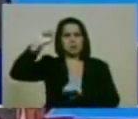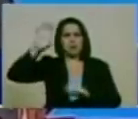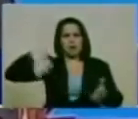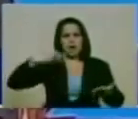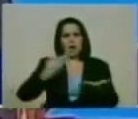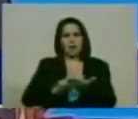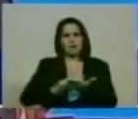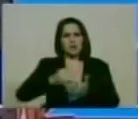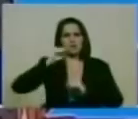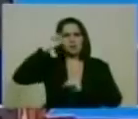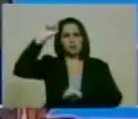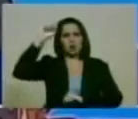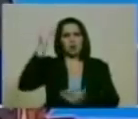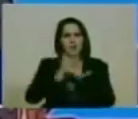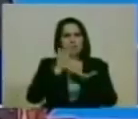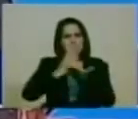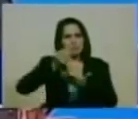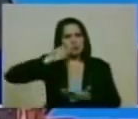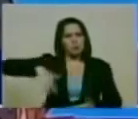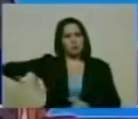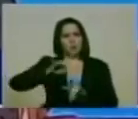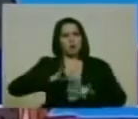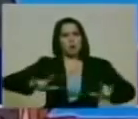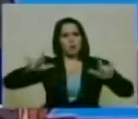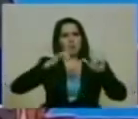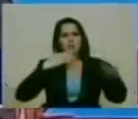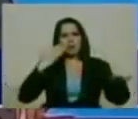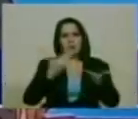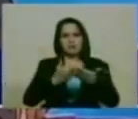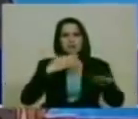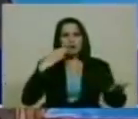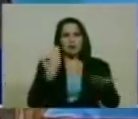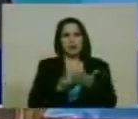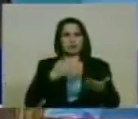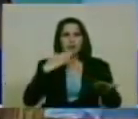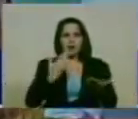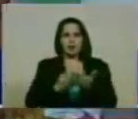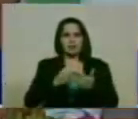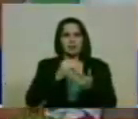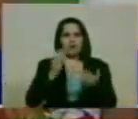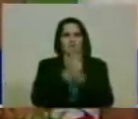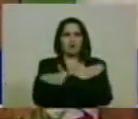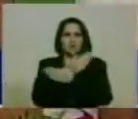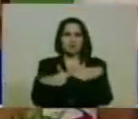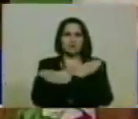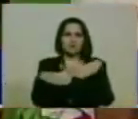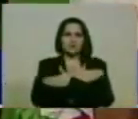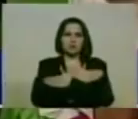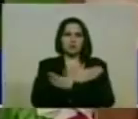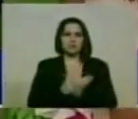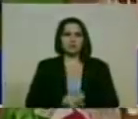¡Hasta la victoria siempre, pueblo amado! ¡Gracias! ¡Gracias! ¡Felicitaciones!